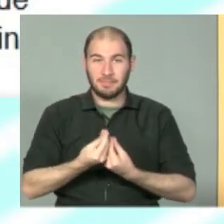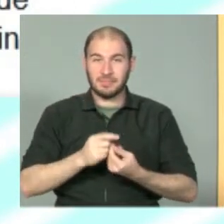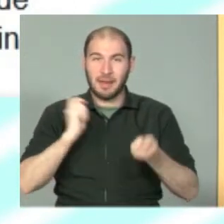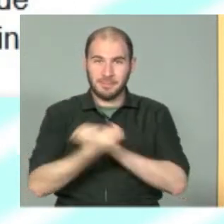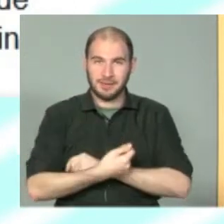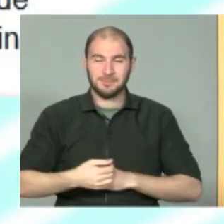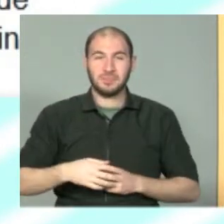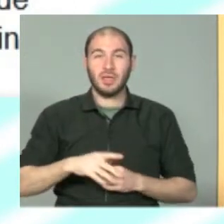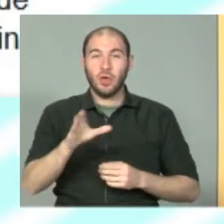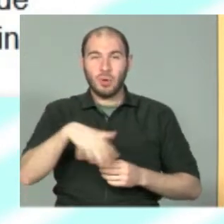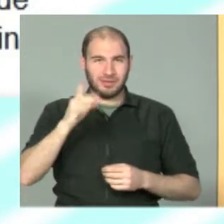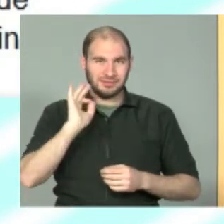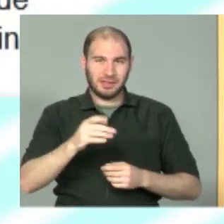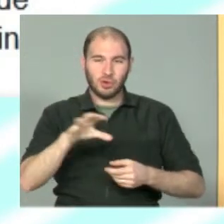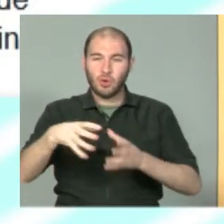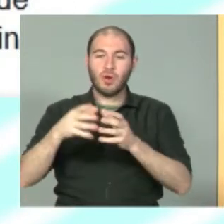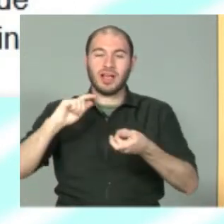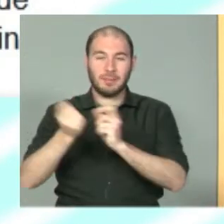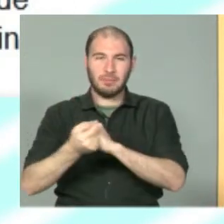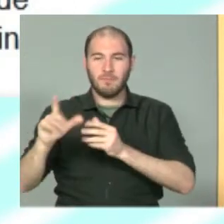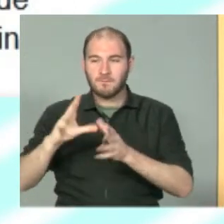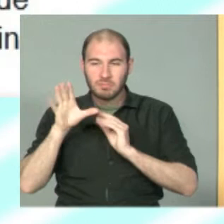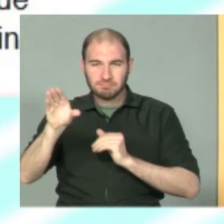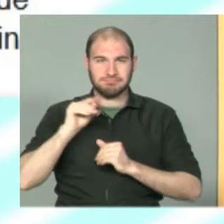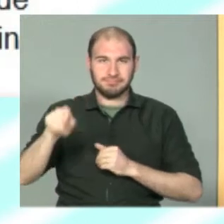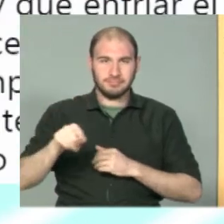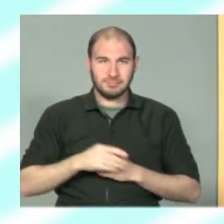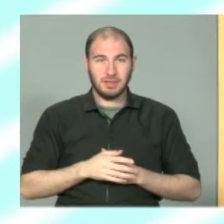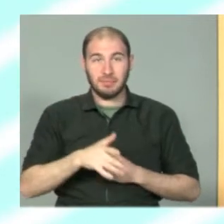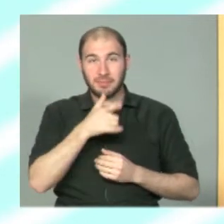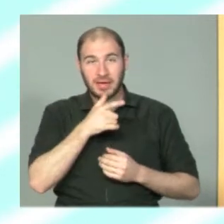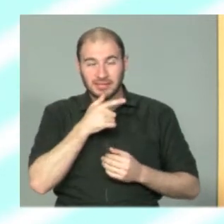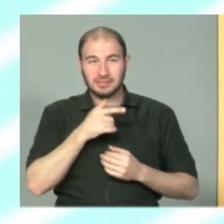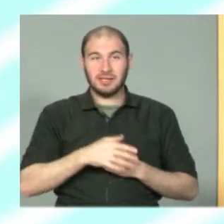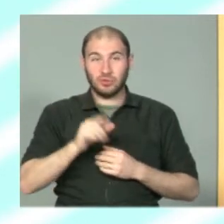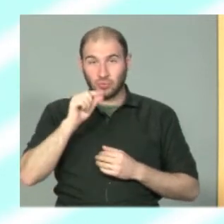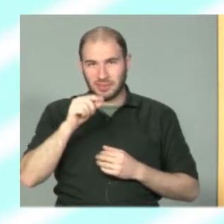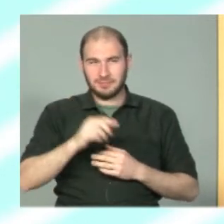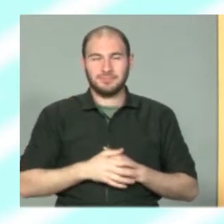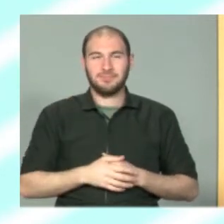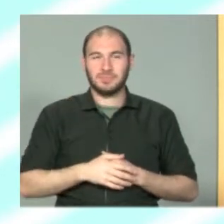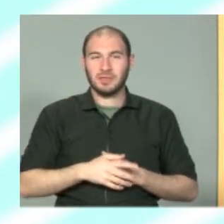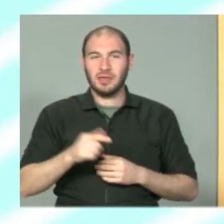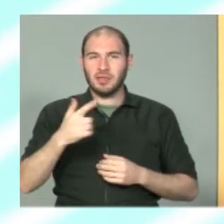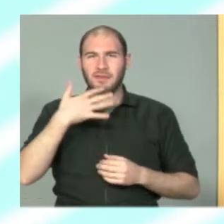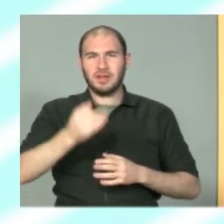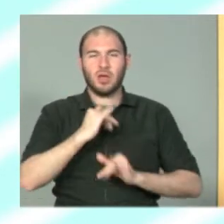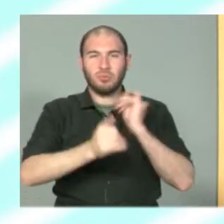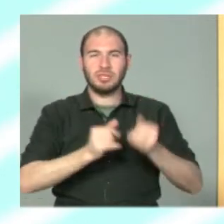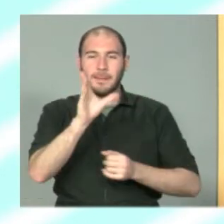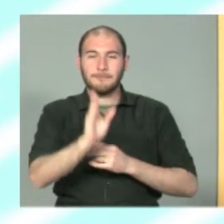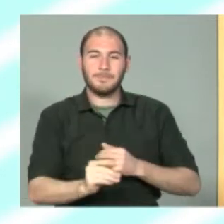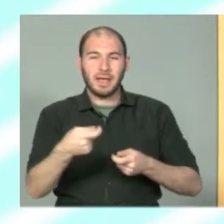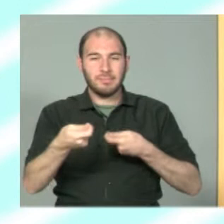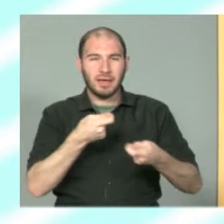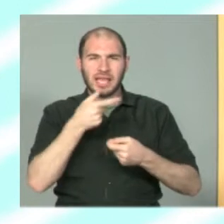tiempos difíciles, el pueblo reconoce en Cambiemos el camino a seguir. Supongo que viene un... Ahí está, Twitter. Hay que ser honesto y no pensar que el país se